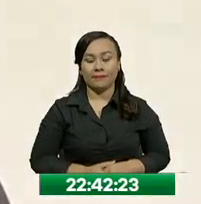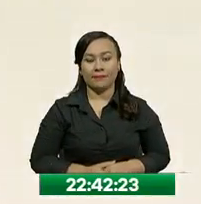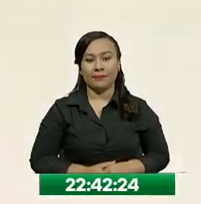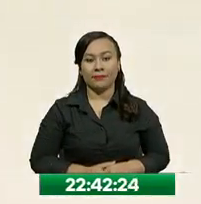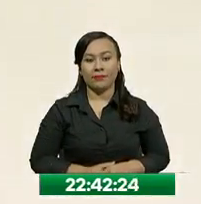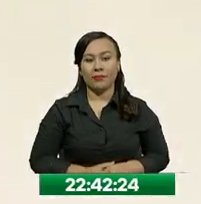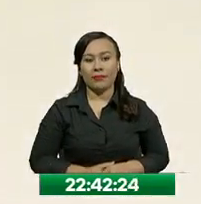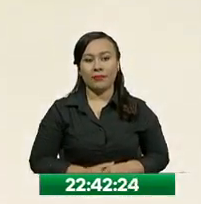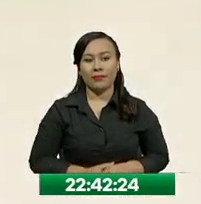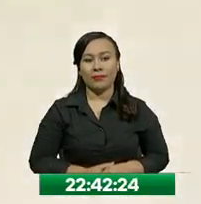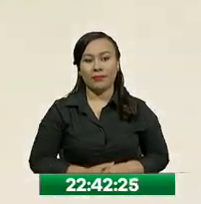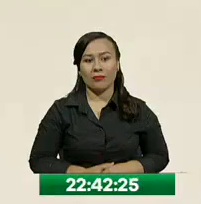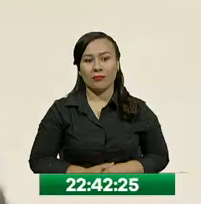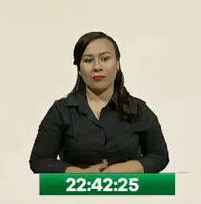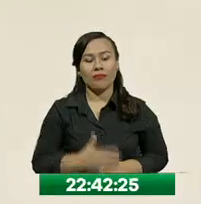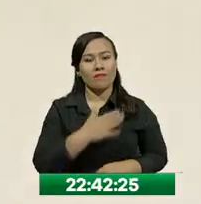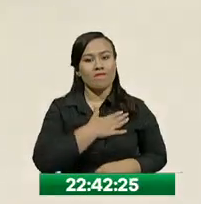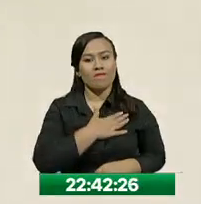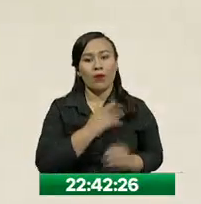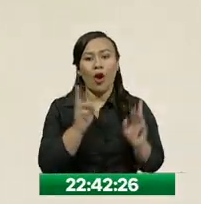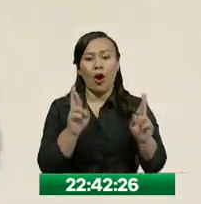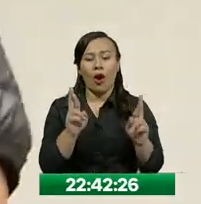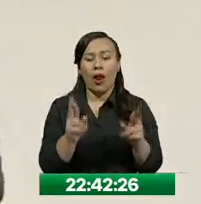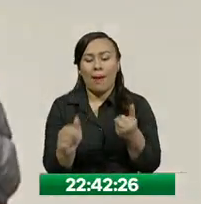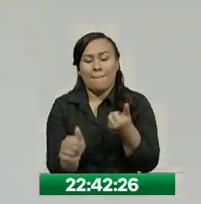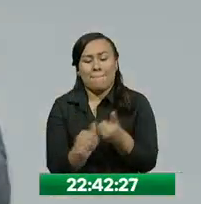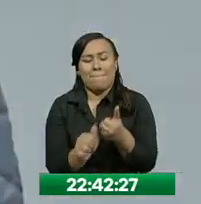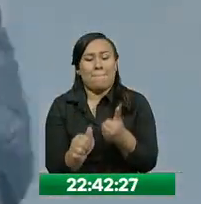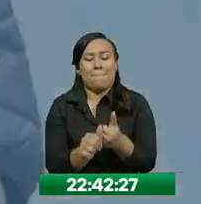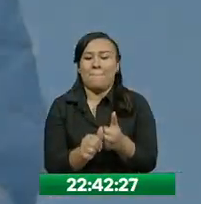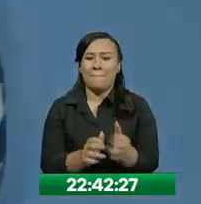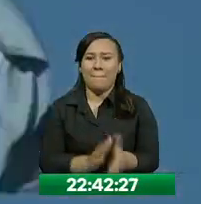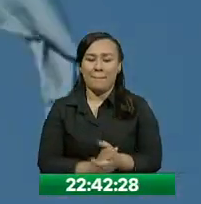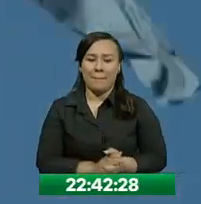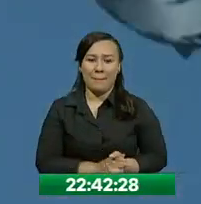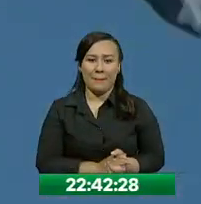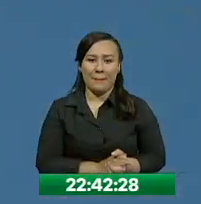Y que nos vemos pronto. Con el favor de Dios.